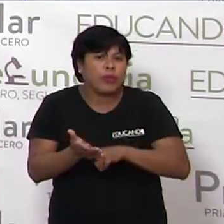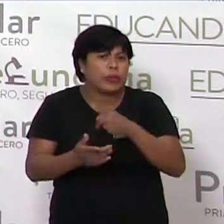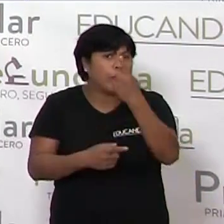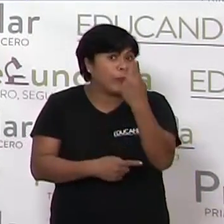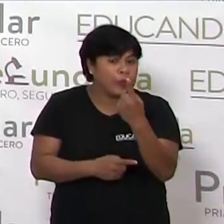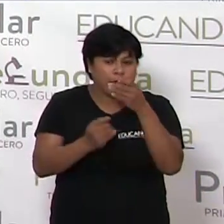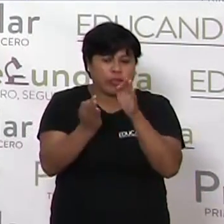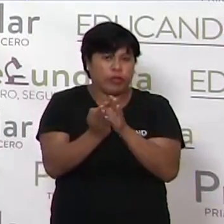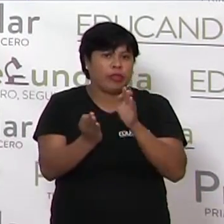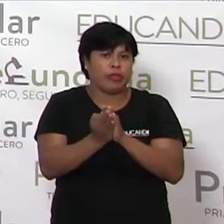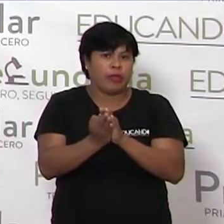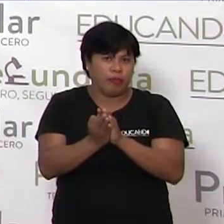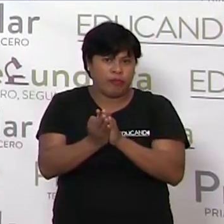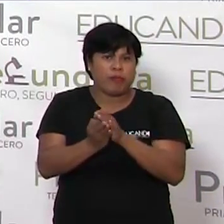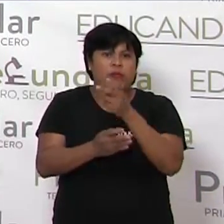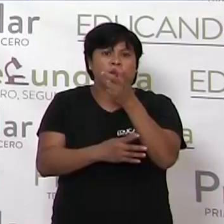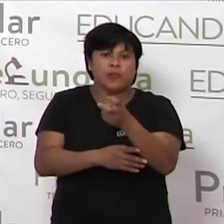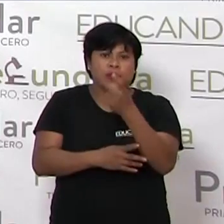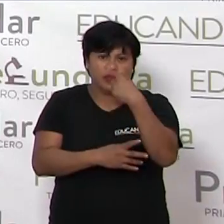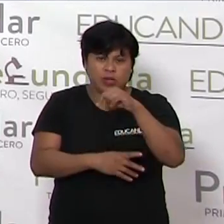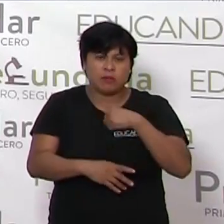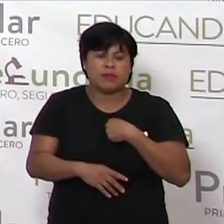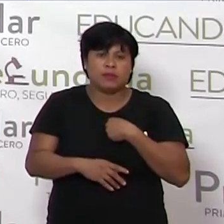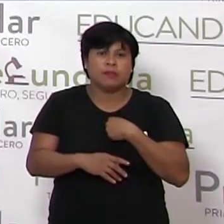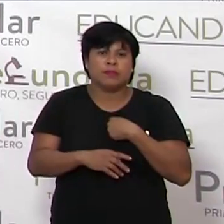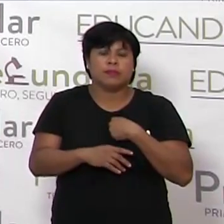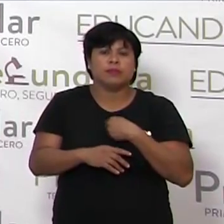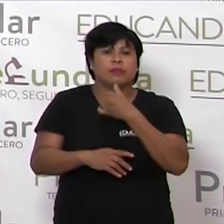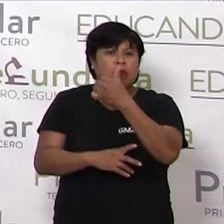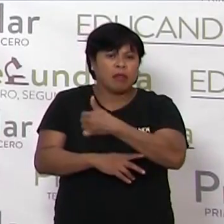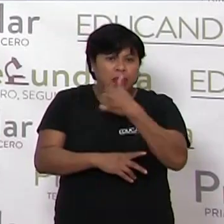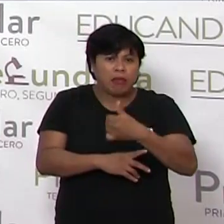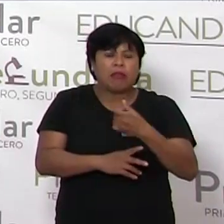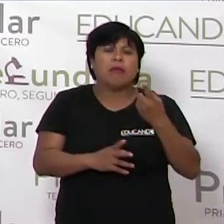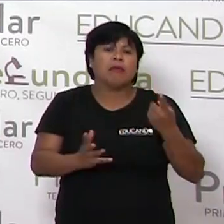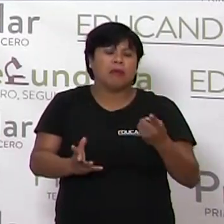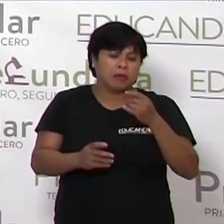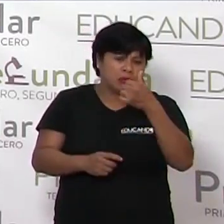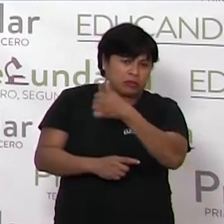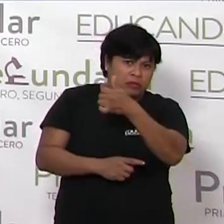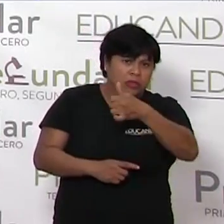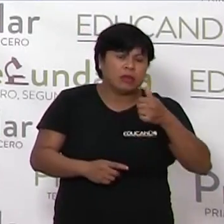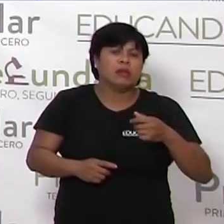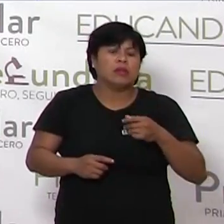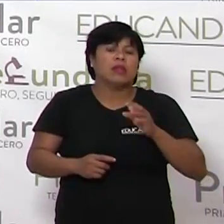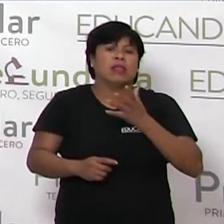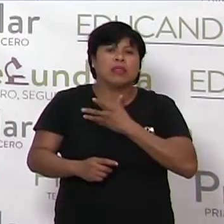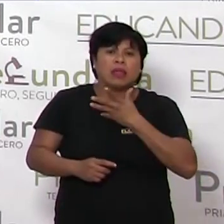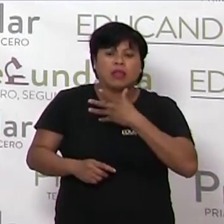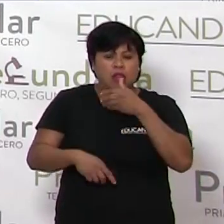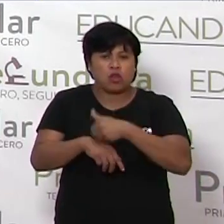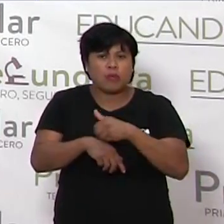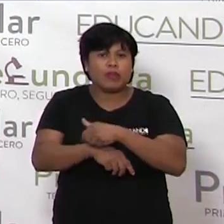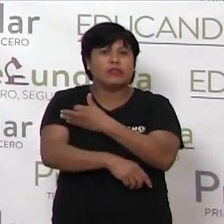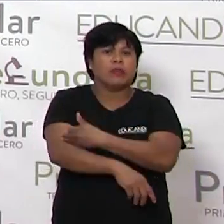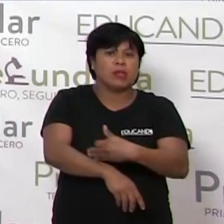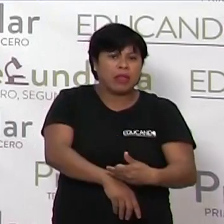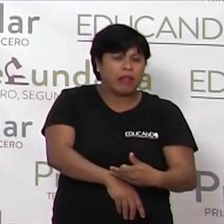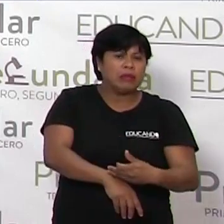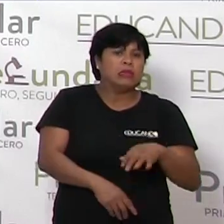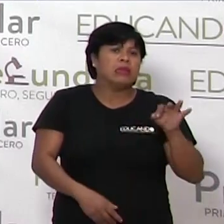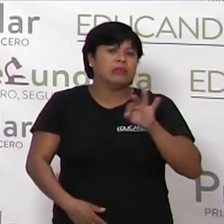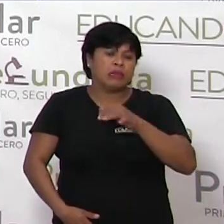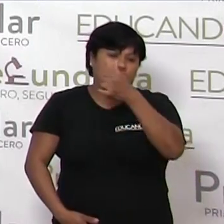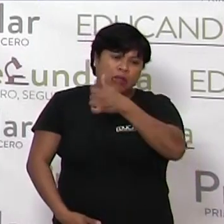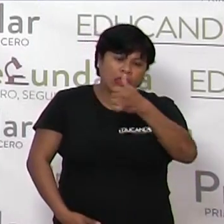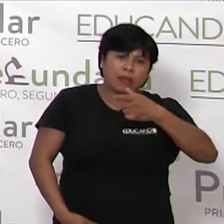una torta? En este caso, pues para mí, cada quien o cada uno de ustedes seguramente tienen números